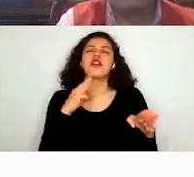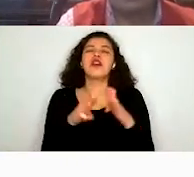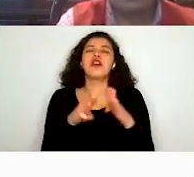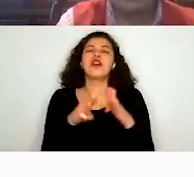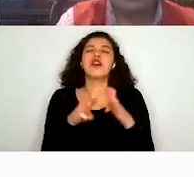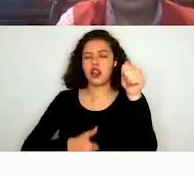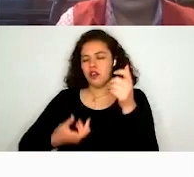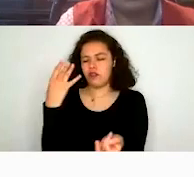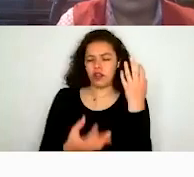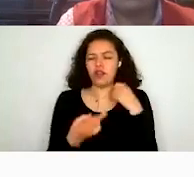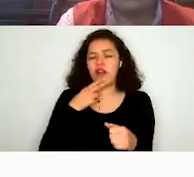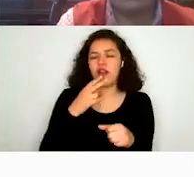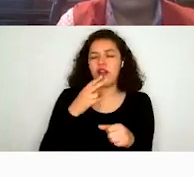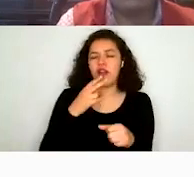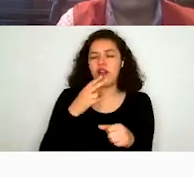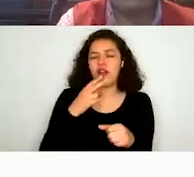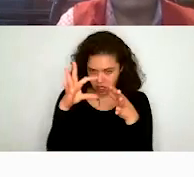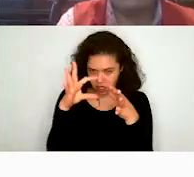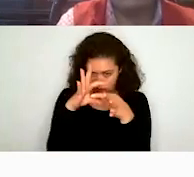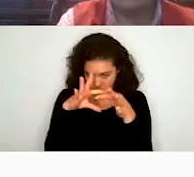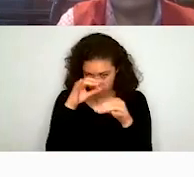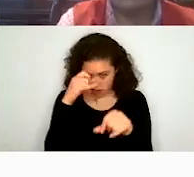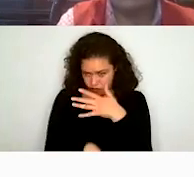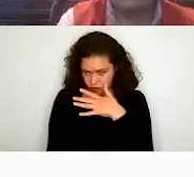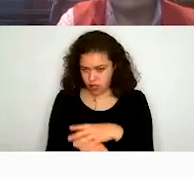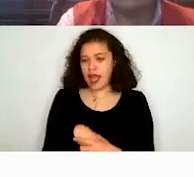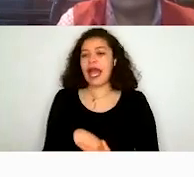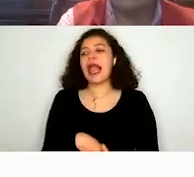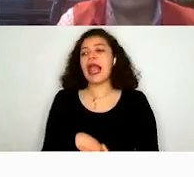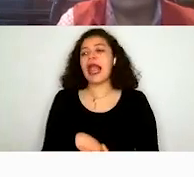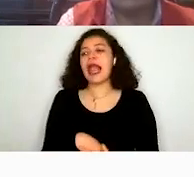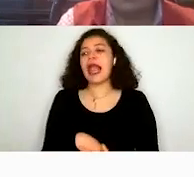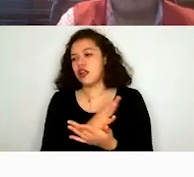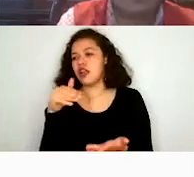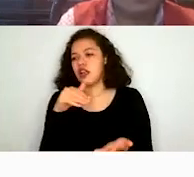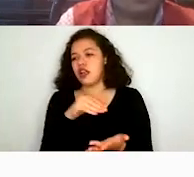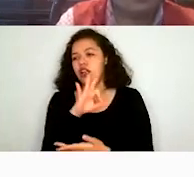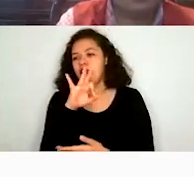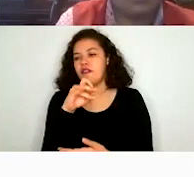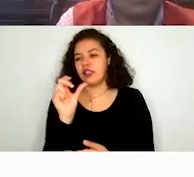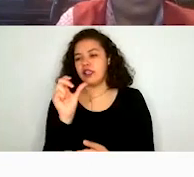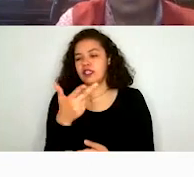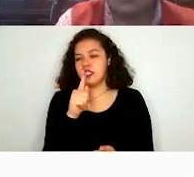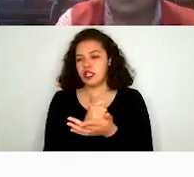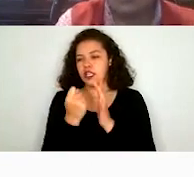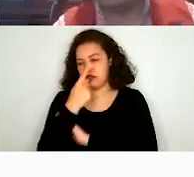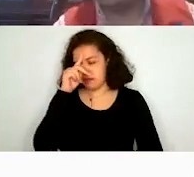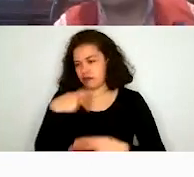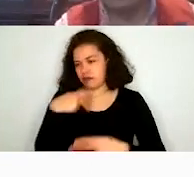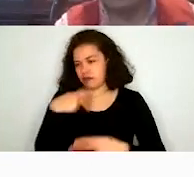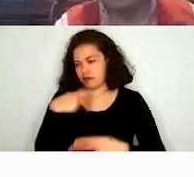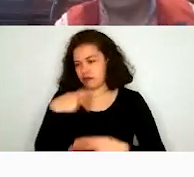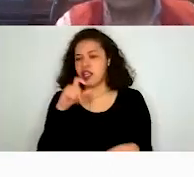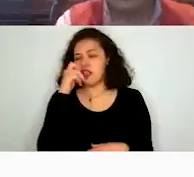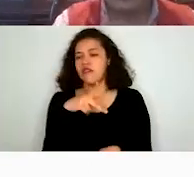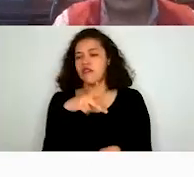utilizó, sus especificaciones y además una ficha técnica del fabricante y la factura